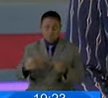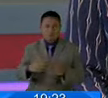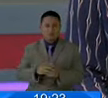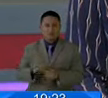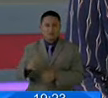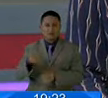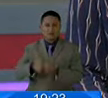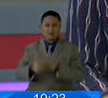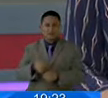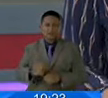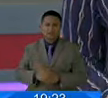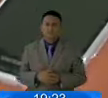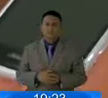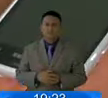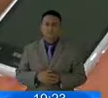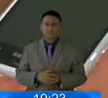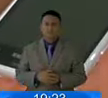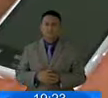destinada a la venta.